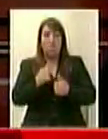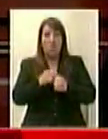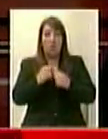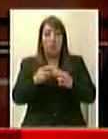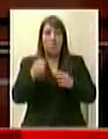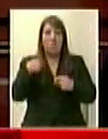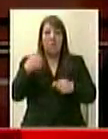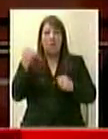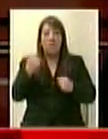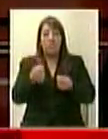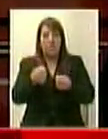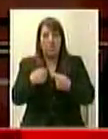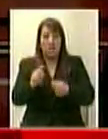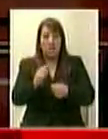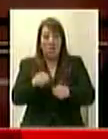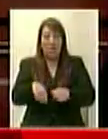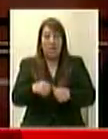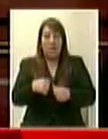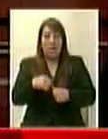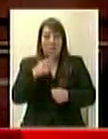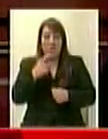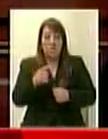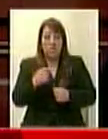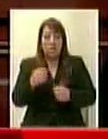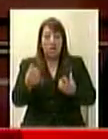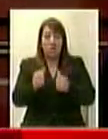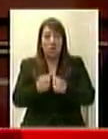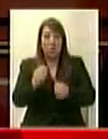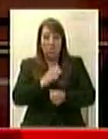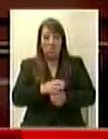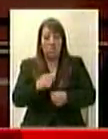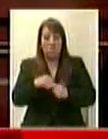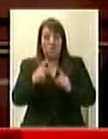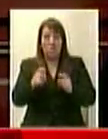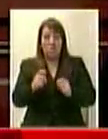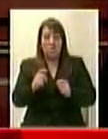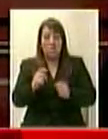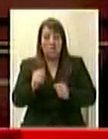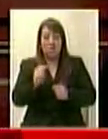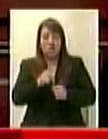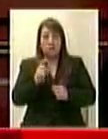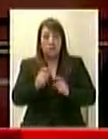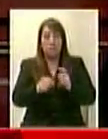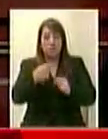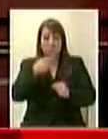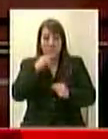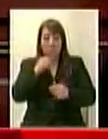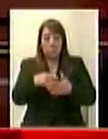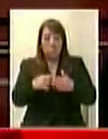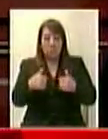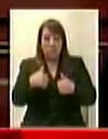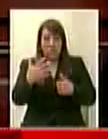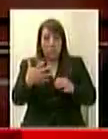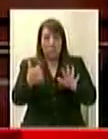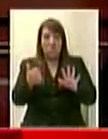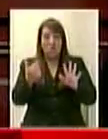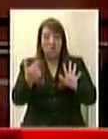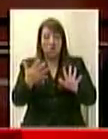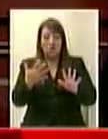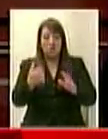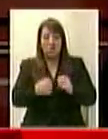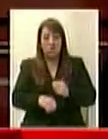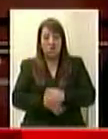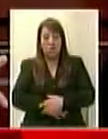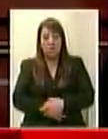por venganza, señor. Aquí tiene que establecerse en conciencia. Yo le preguntaría a cada una de esas mujeres que han tenido 5 o 6 hijos.